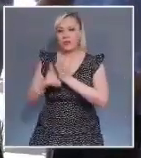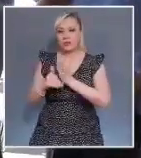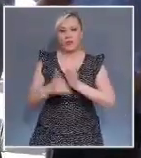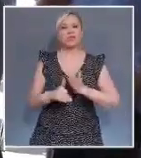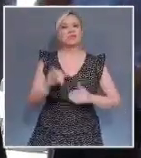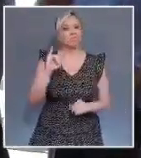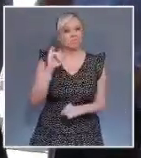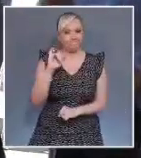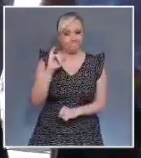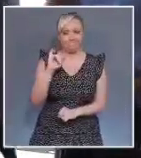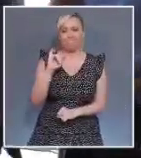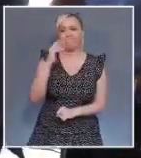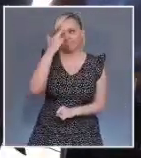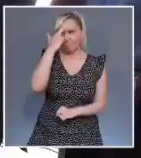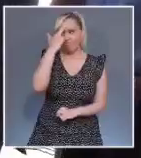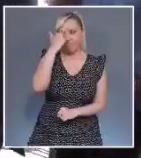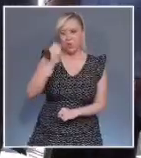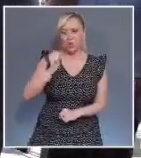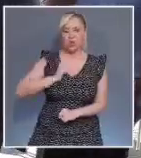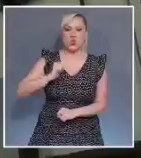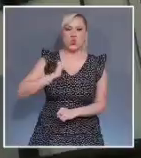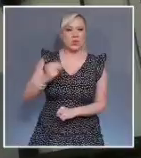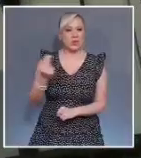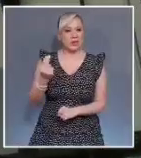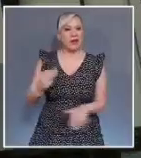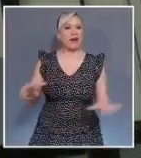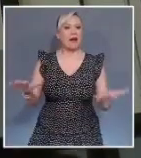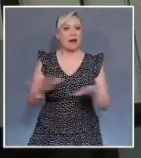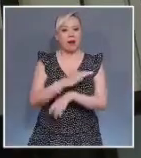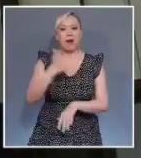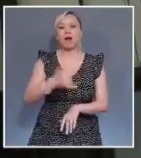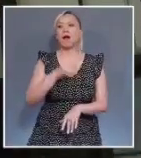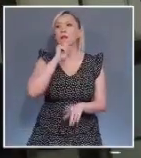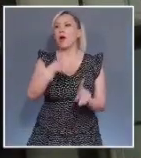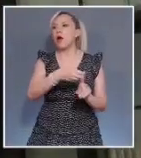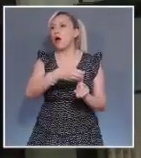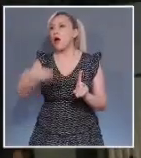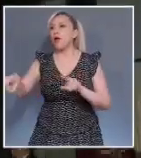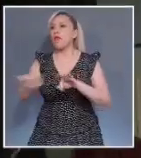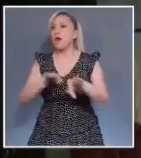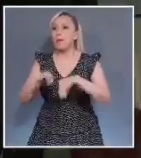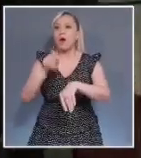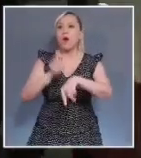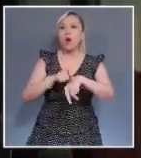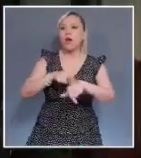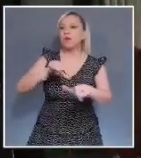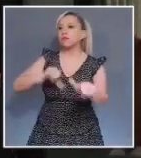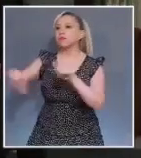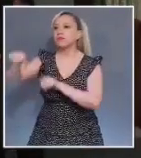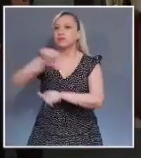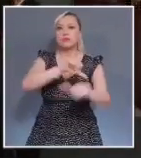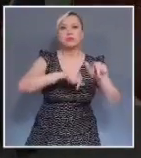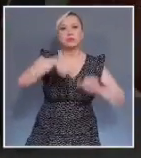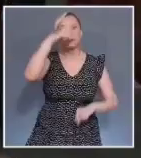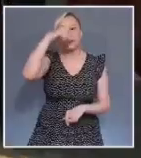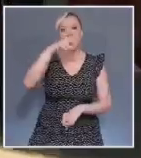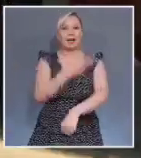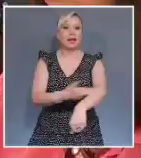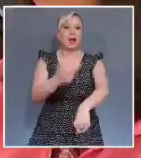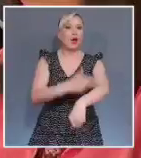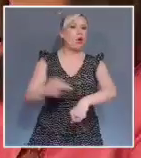para mejorar la organización del trabajo, lo que reduciría los tiempos en la resolución de asuntos en beneficio de la